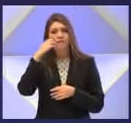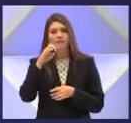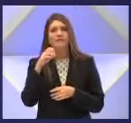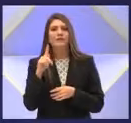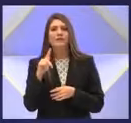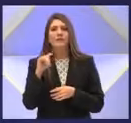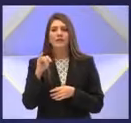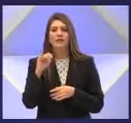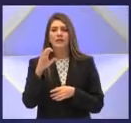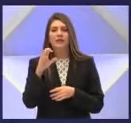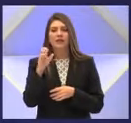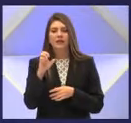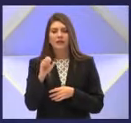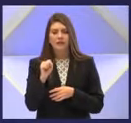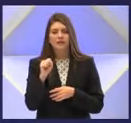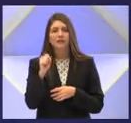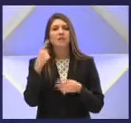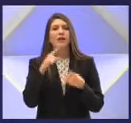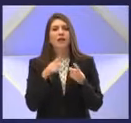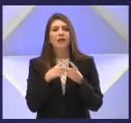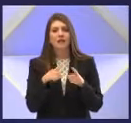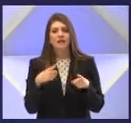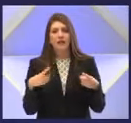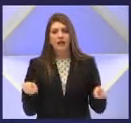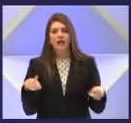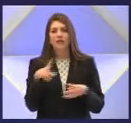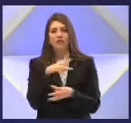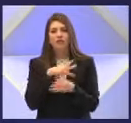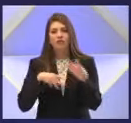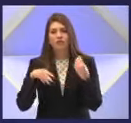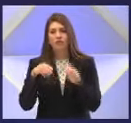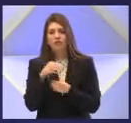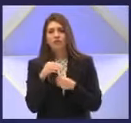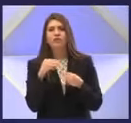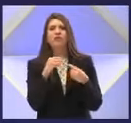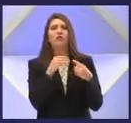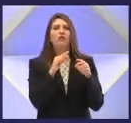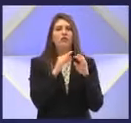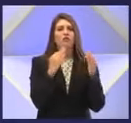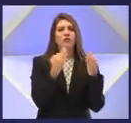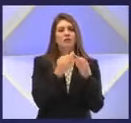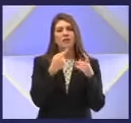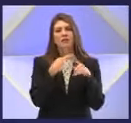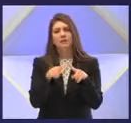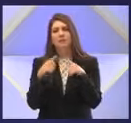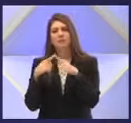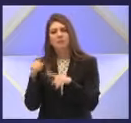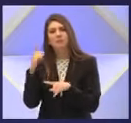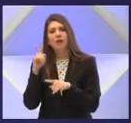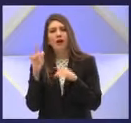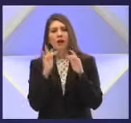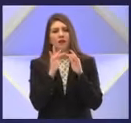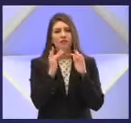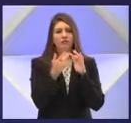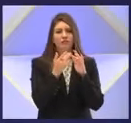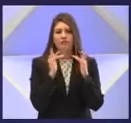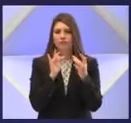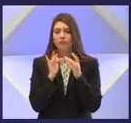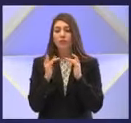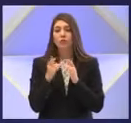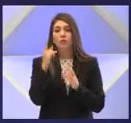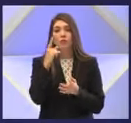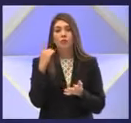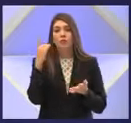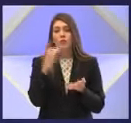para el desarrollo sustentable en modelos diversos de conectividad porque no hay uno solo que pueda lograr la inclusión